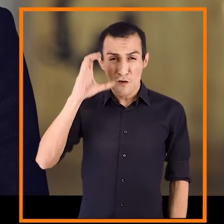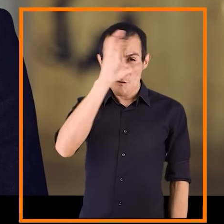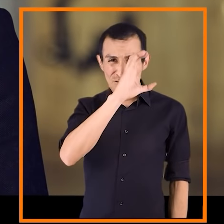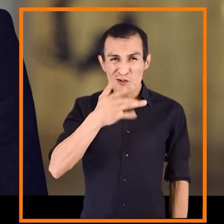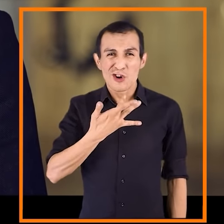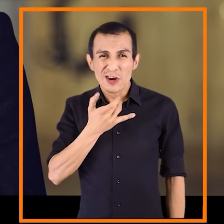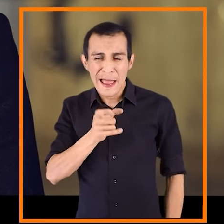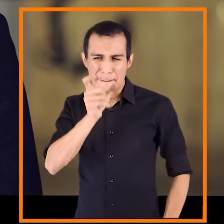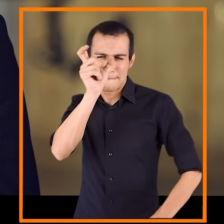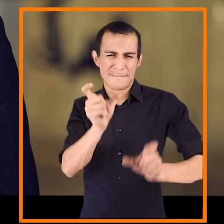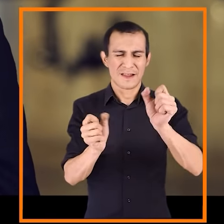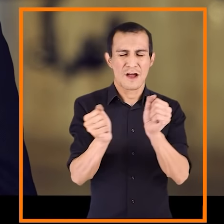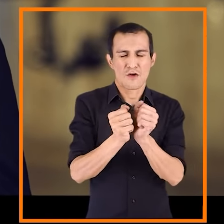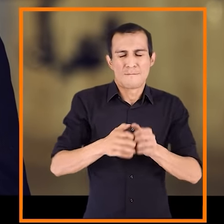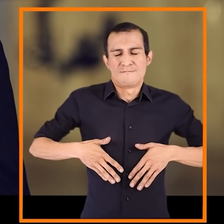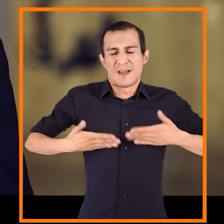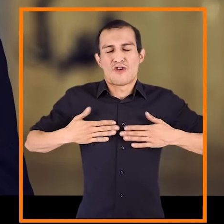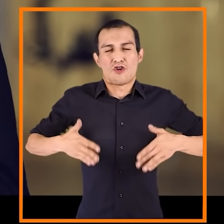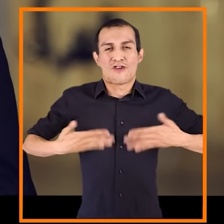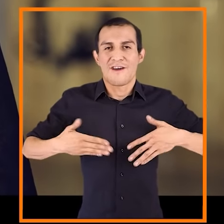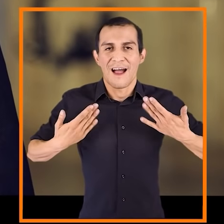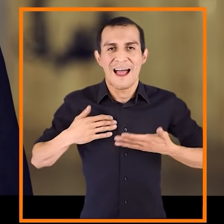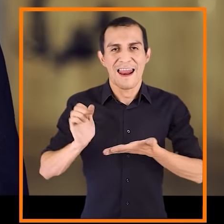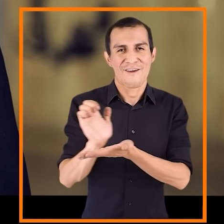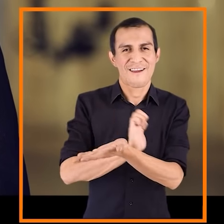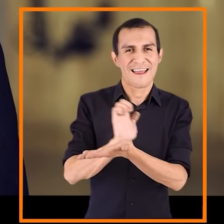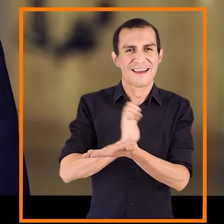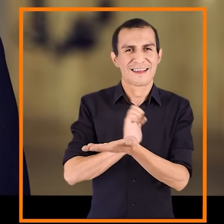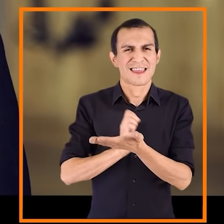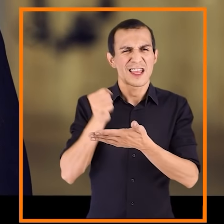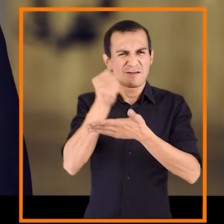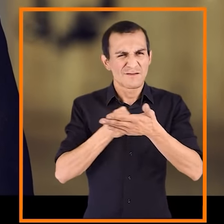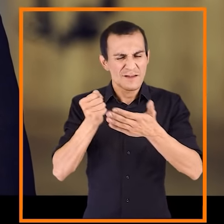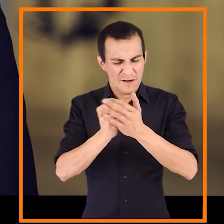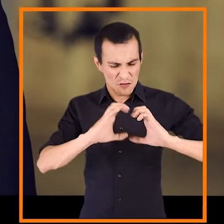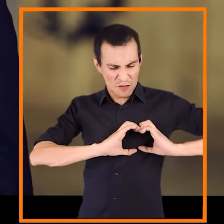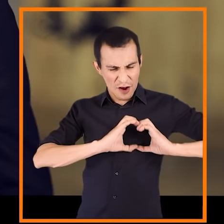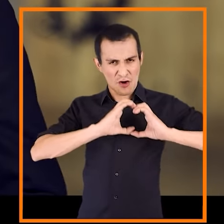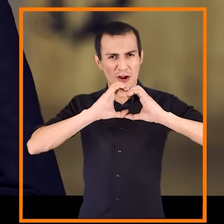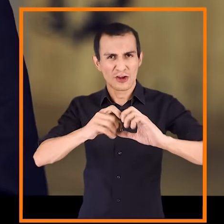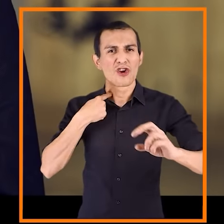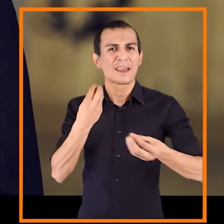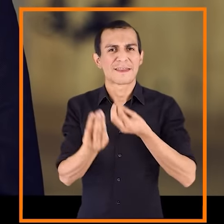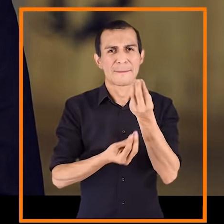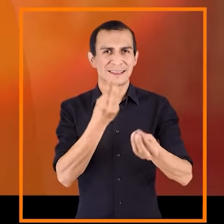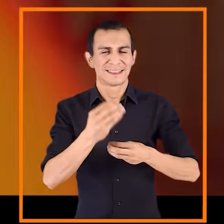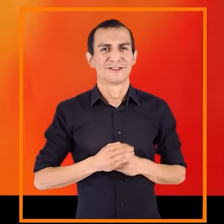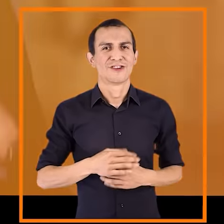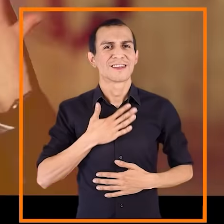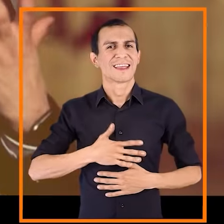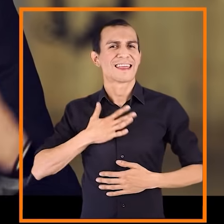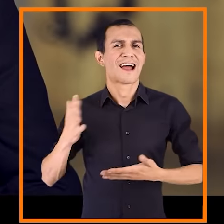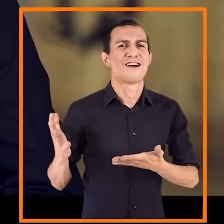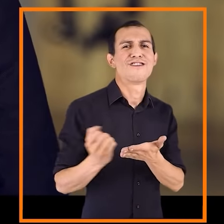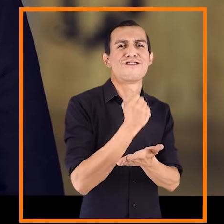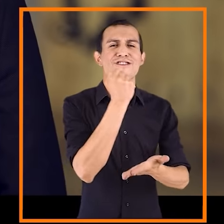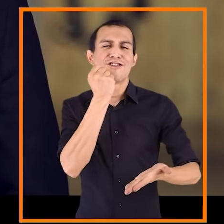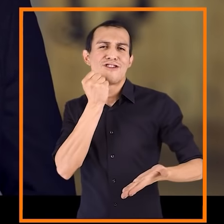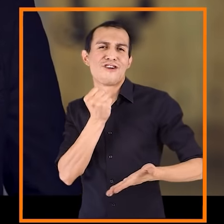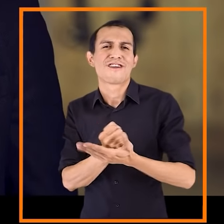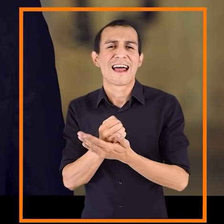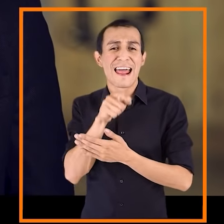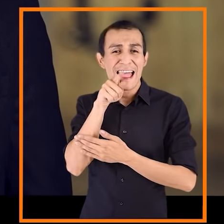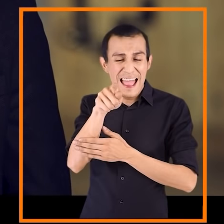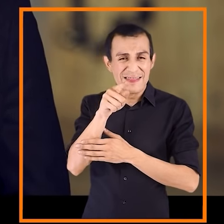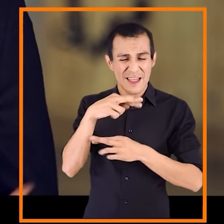Personalmente, lo que yo busco es gente con pasión, con ganas, con energía, que la verdad que pongan el corazón en lo que están haciendo y quieran llevar con